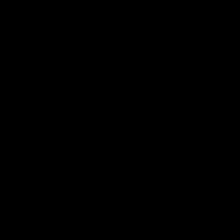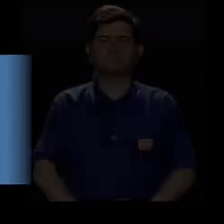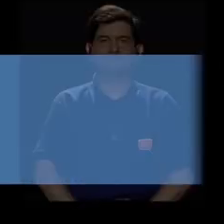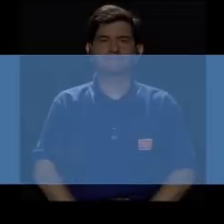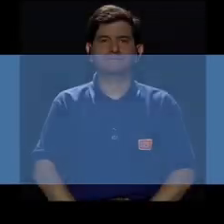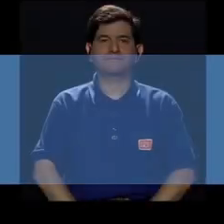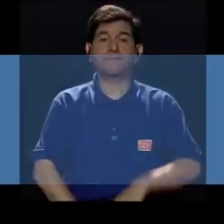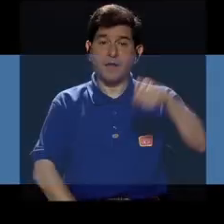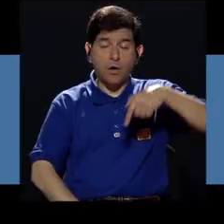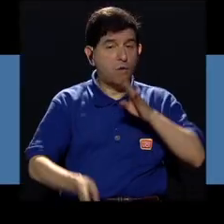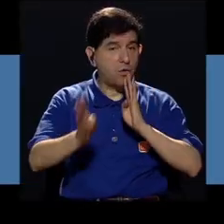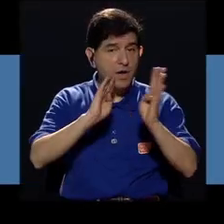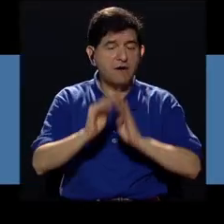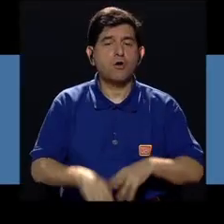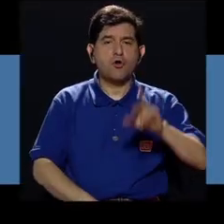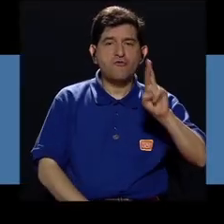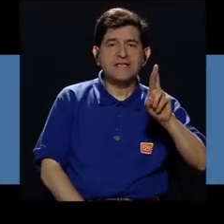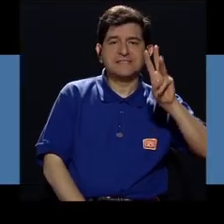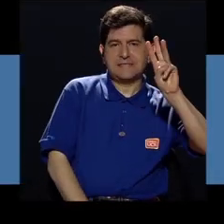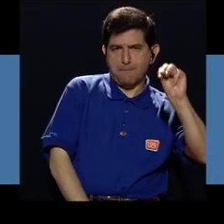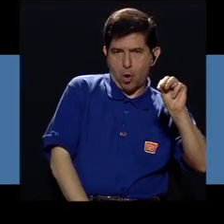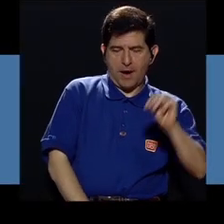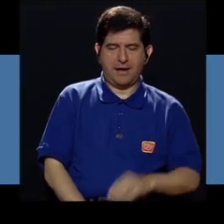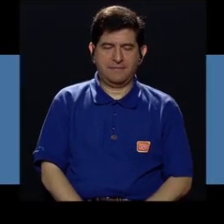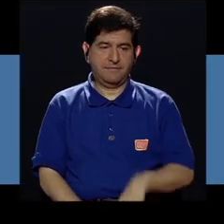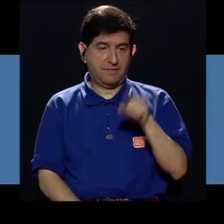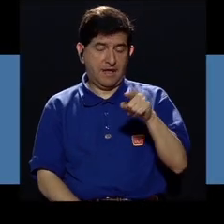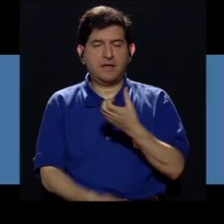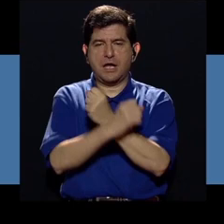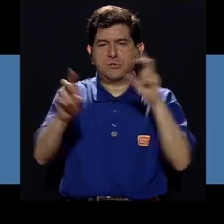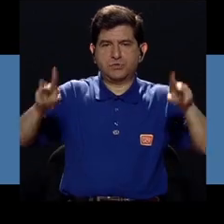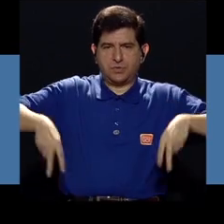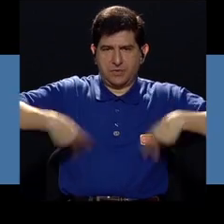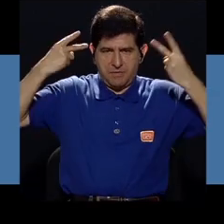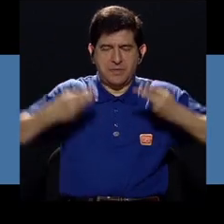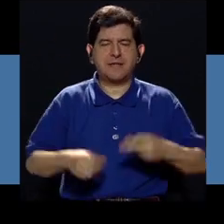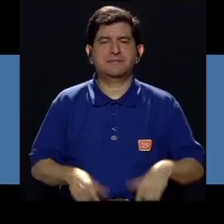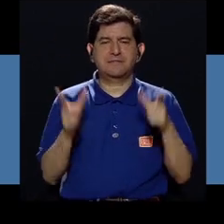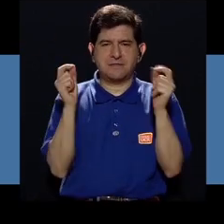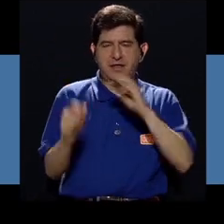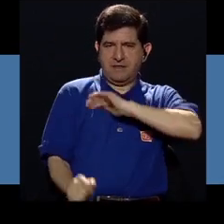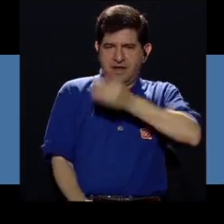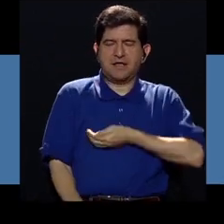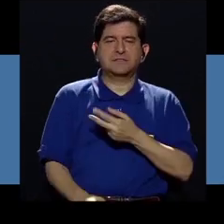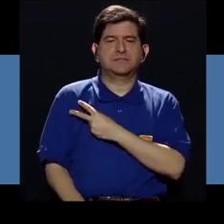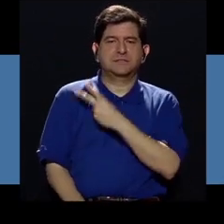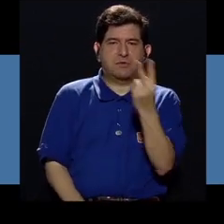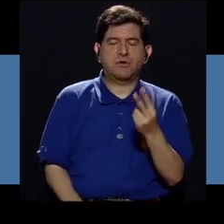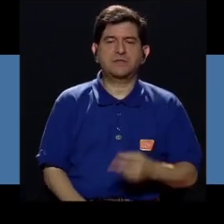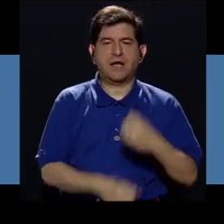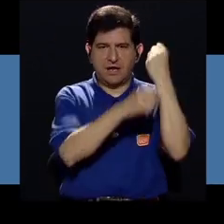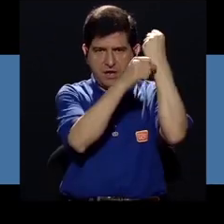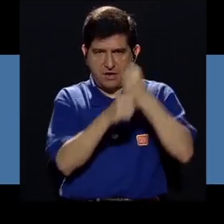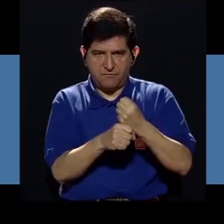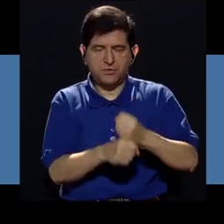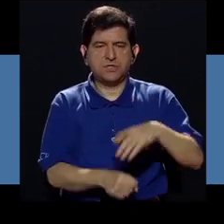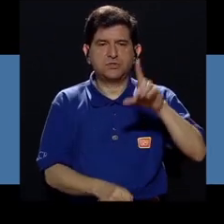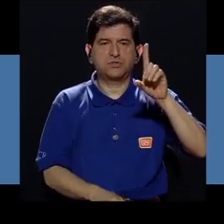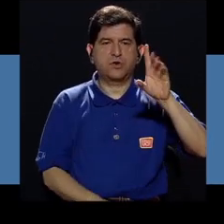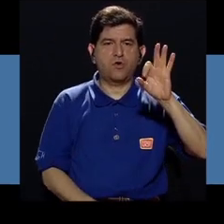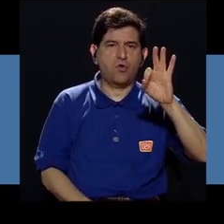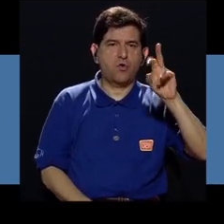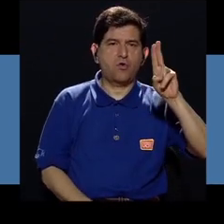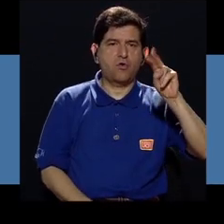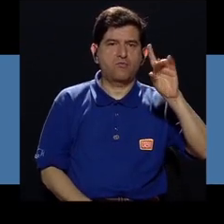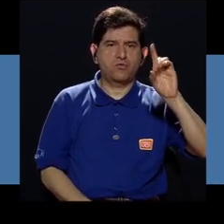hoy conversamos con read sin mora sobreviviente de cáncer de seno y voluntaria en fundeso acerca de su experiencia